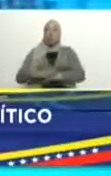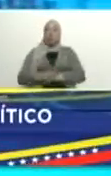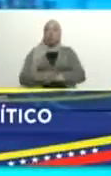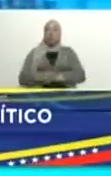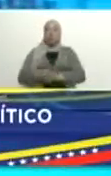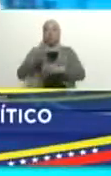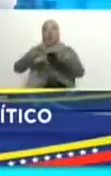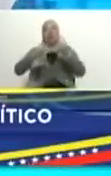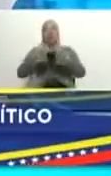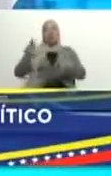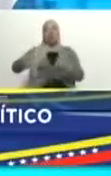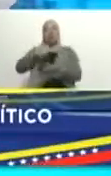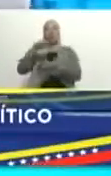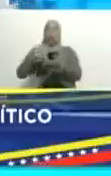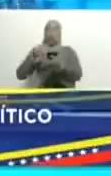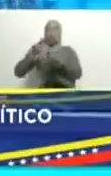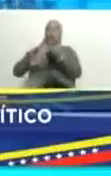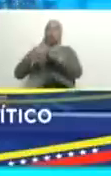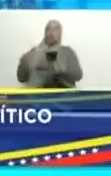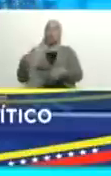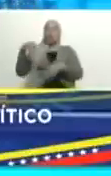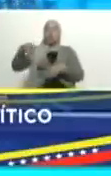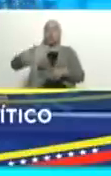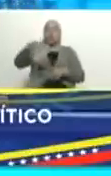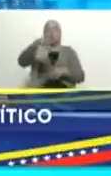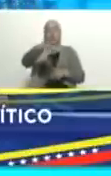la paz nacional, la paz regional.